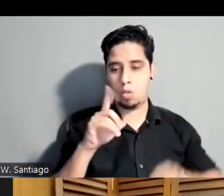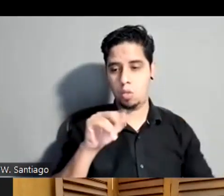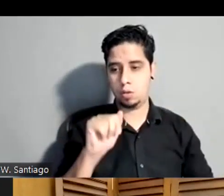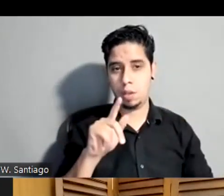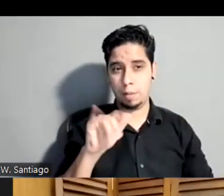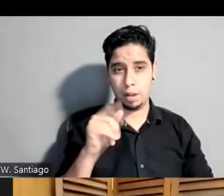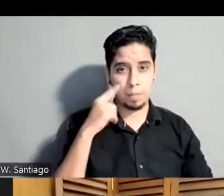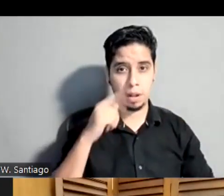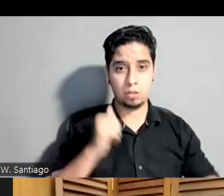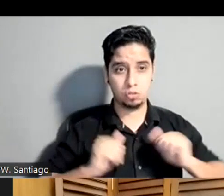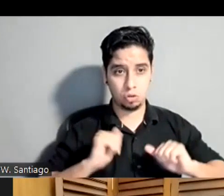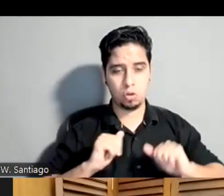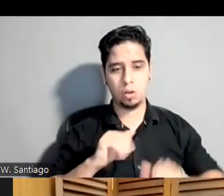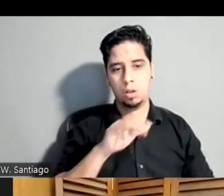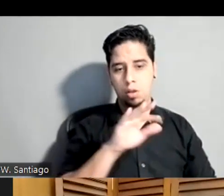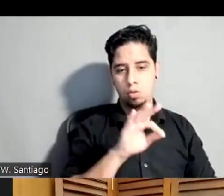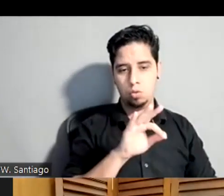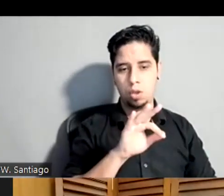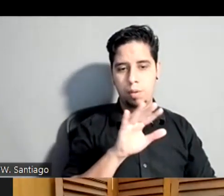para la función estudiantil,